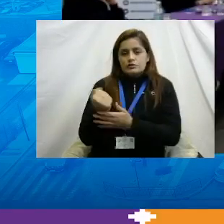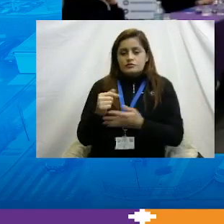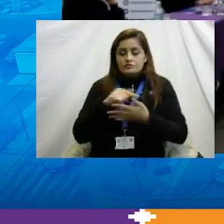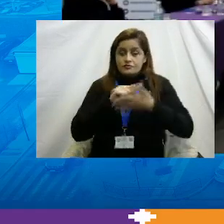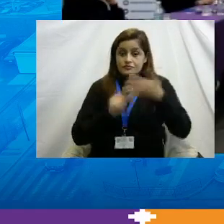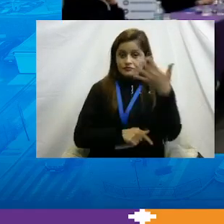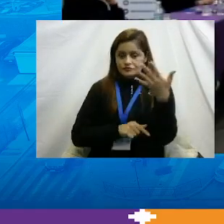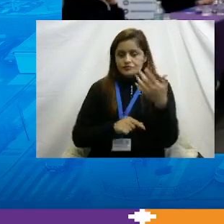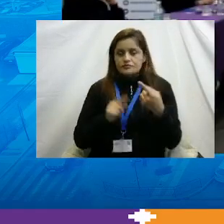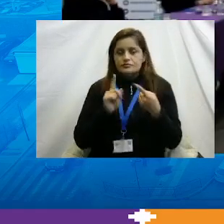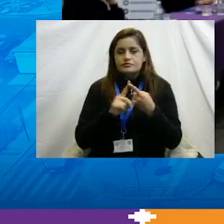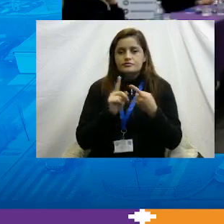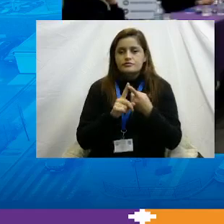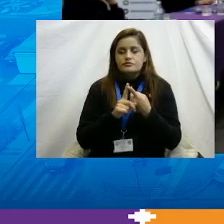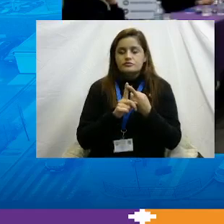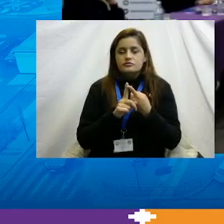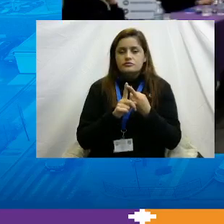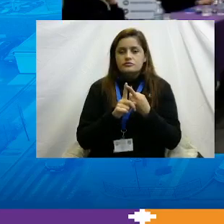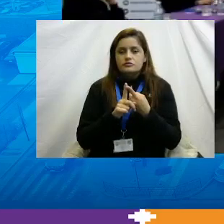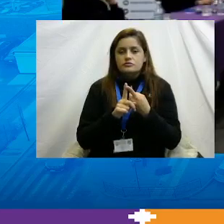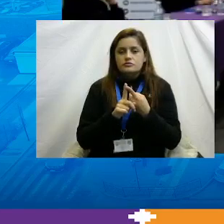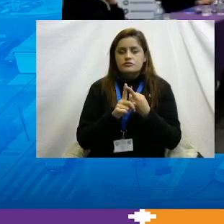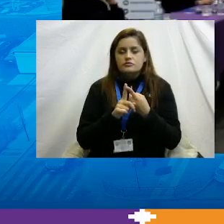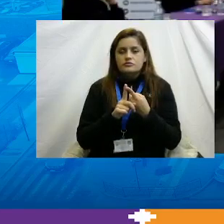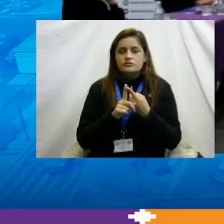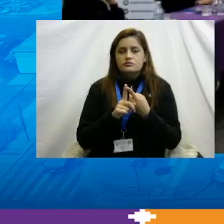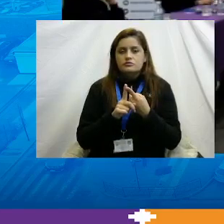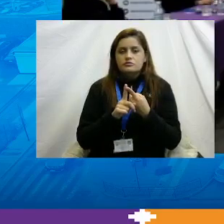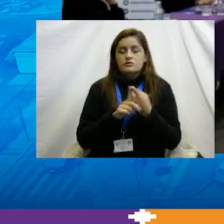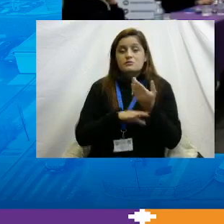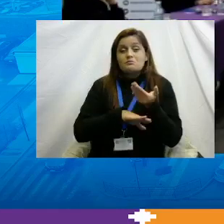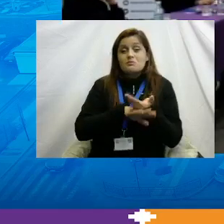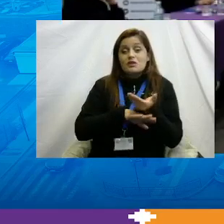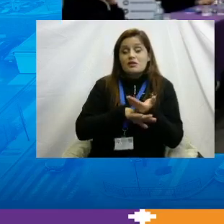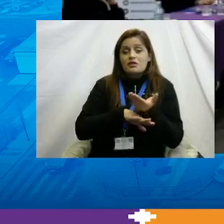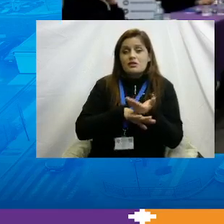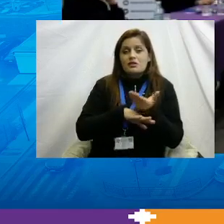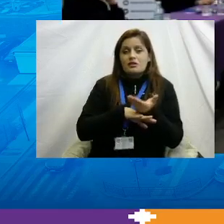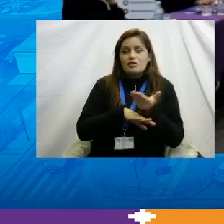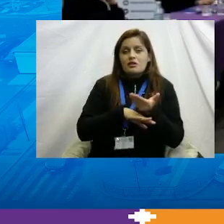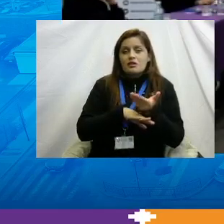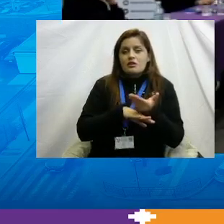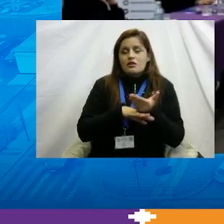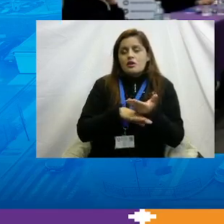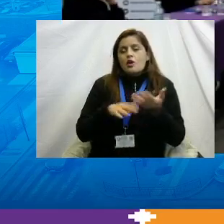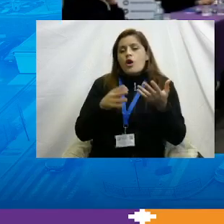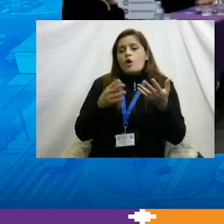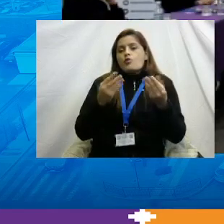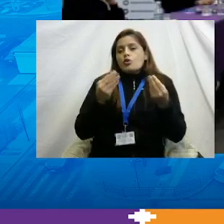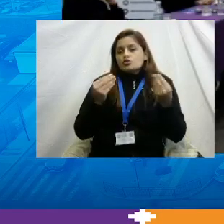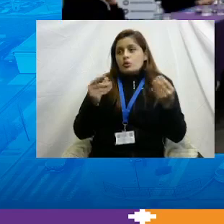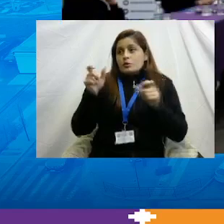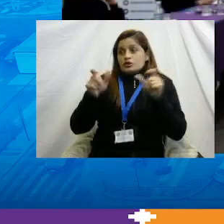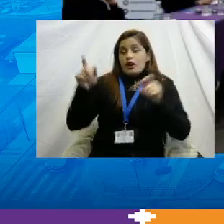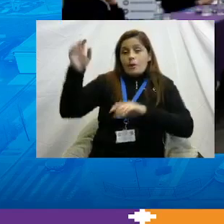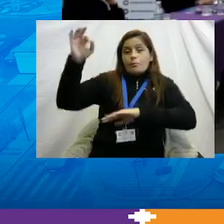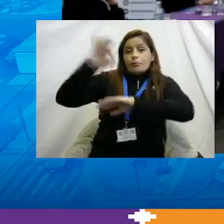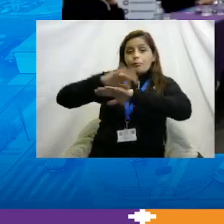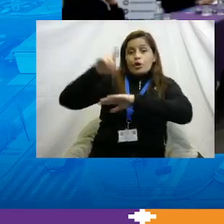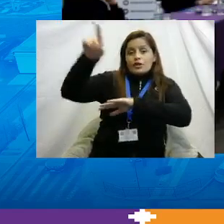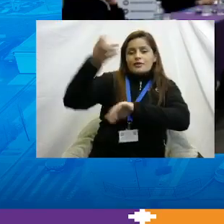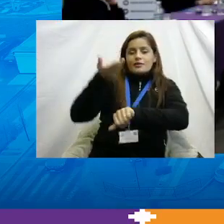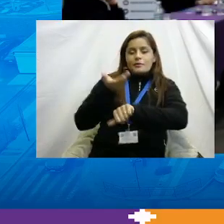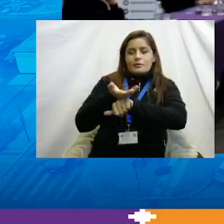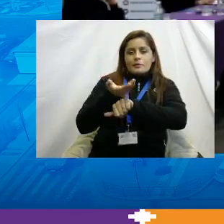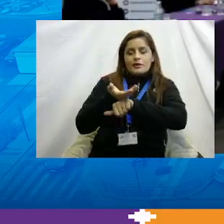primero, alcaldesa, referirme a la solicitud que han realizado varias dirigentes del sector poniente, que en concreto